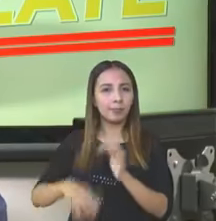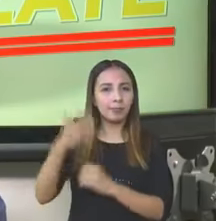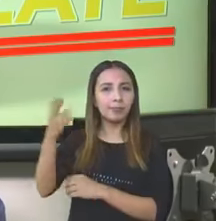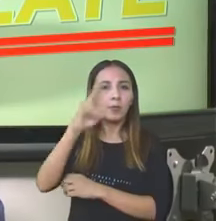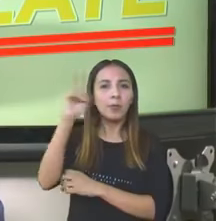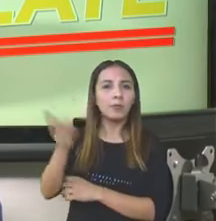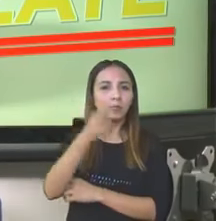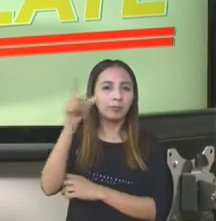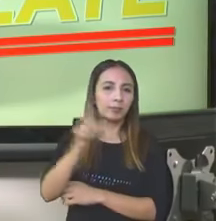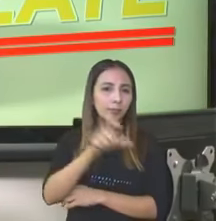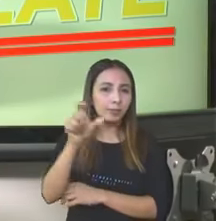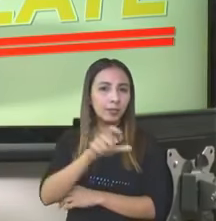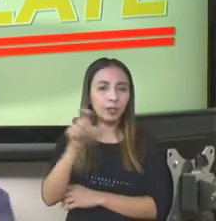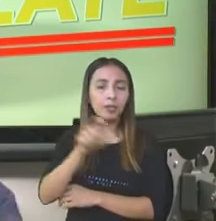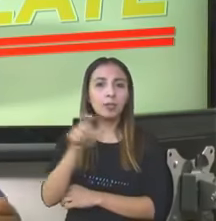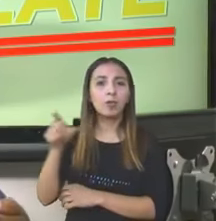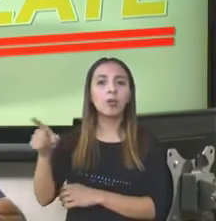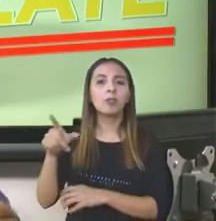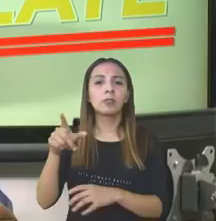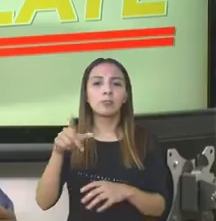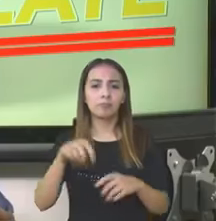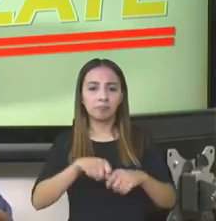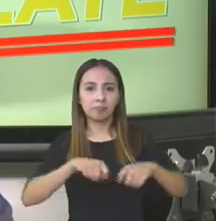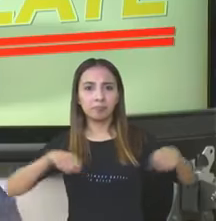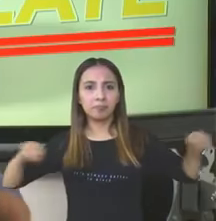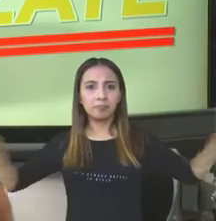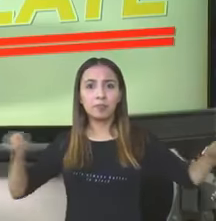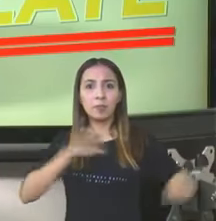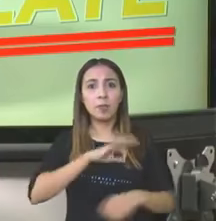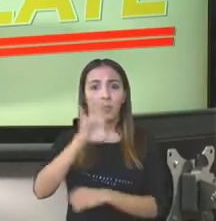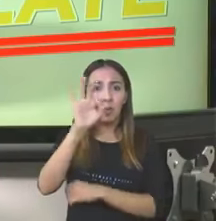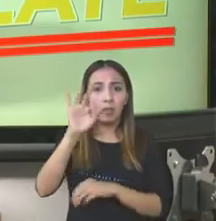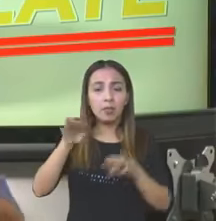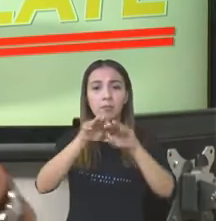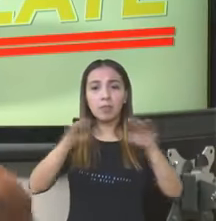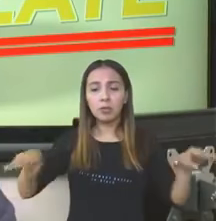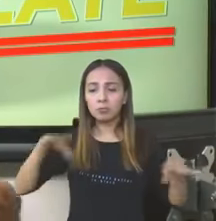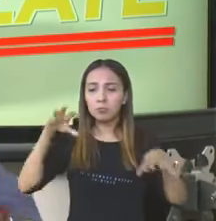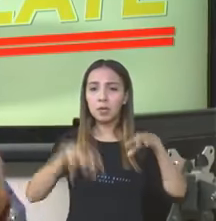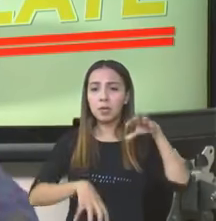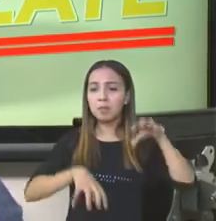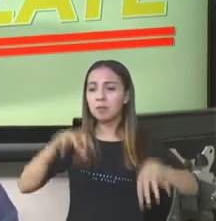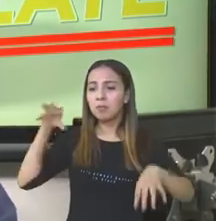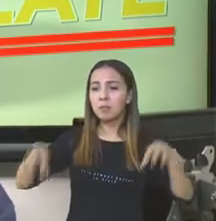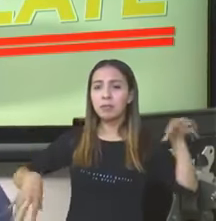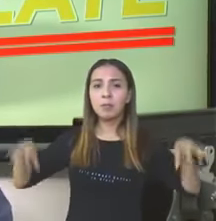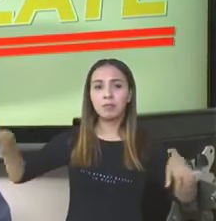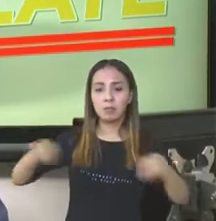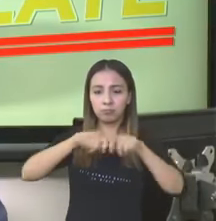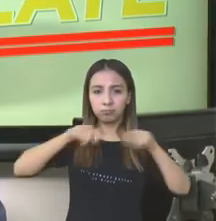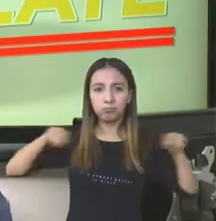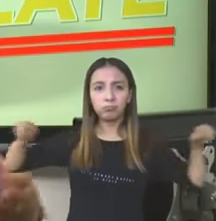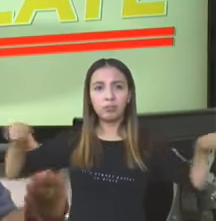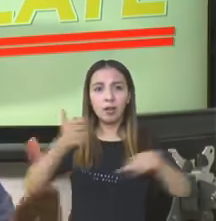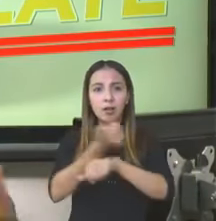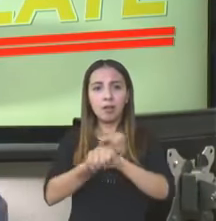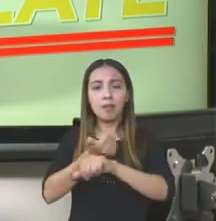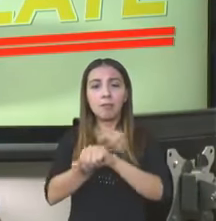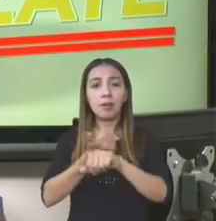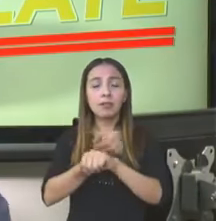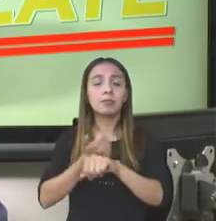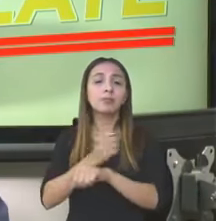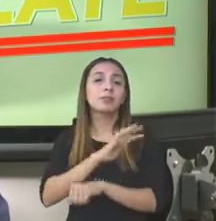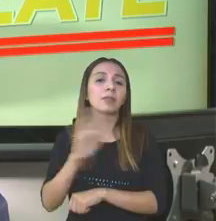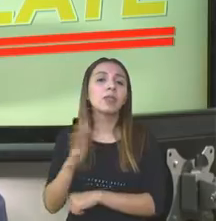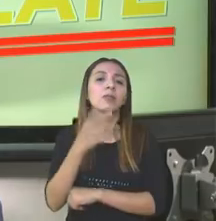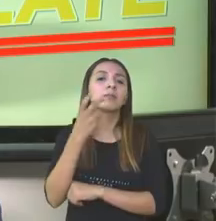Universidad Xochicalco, en que se adueñó más de 40 metros, pone los cones, una cinta amarilla, y pues ahí